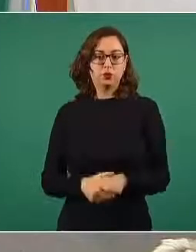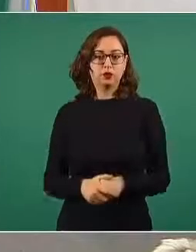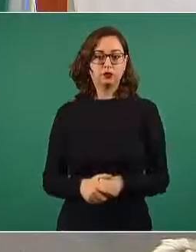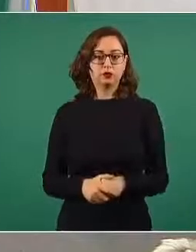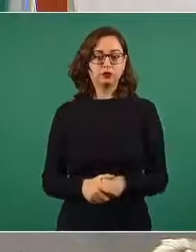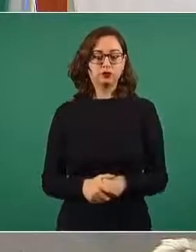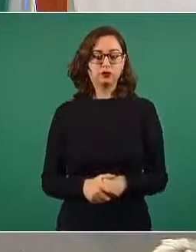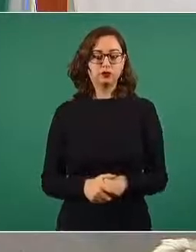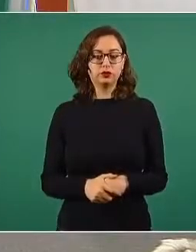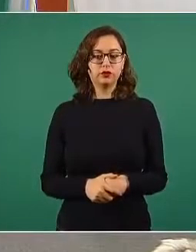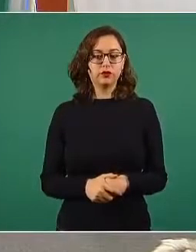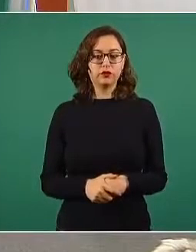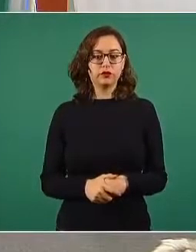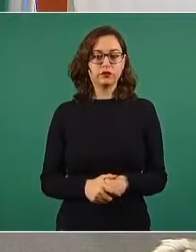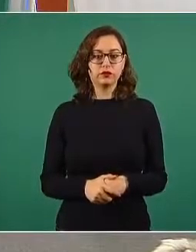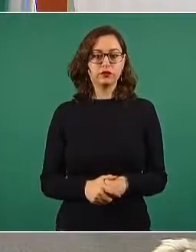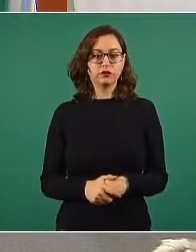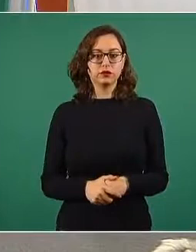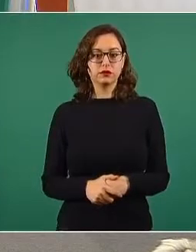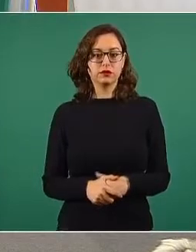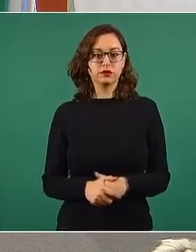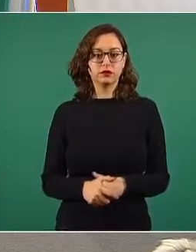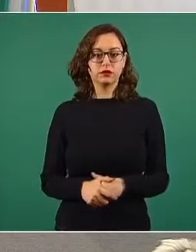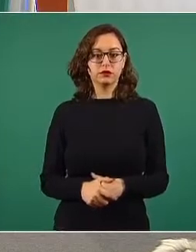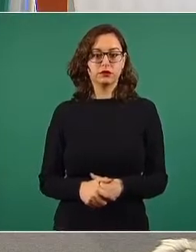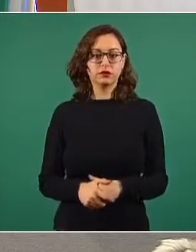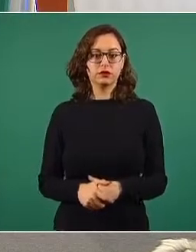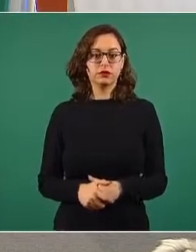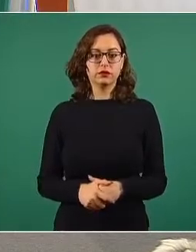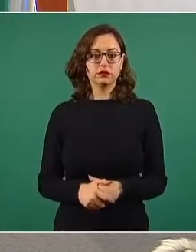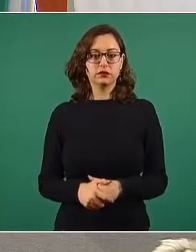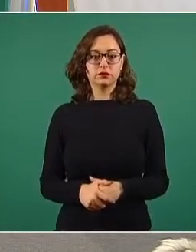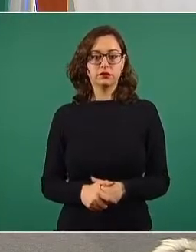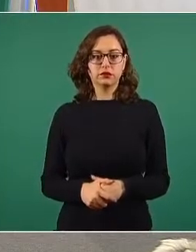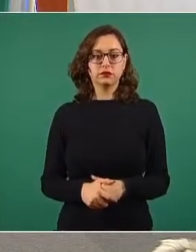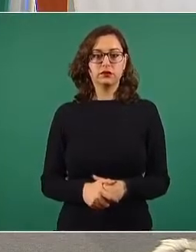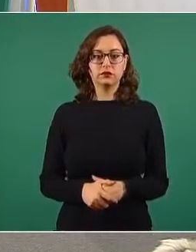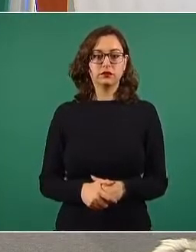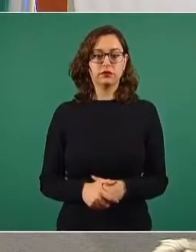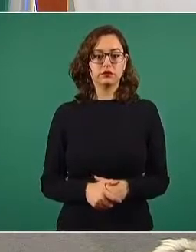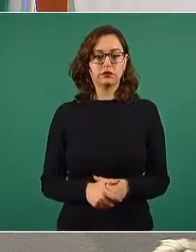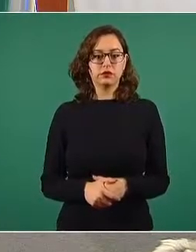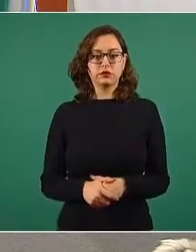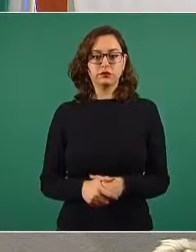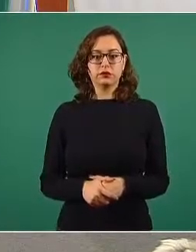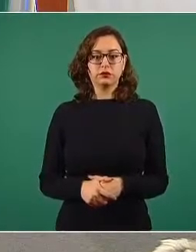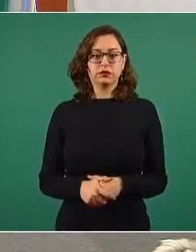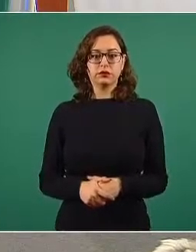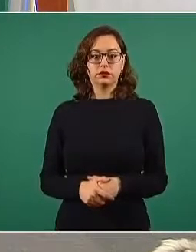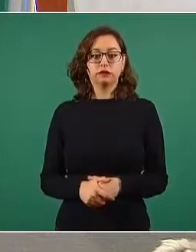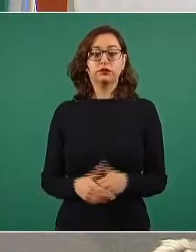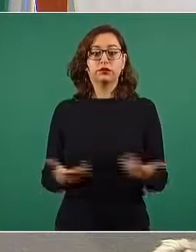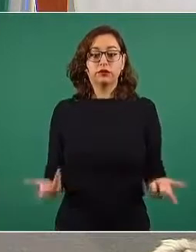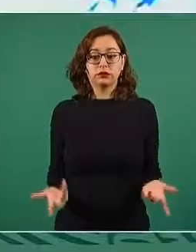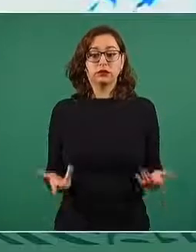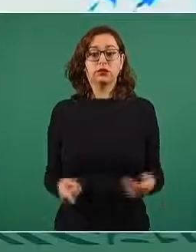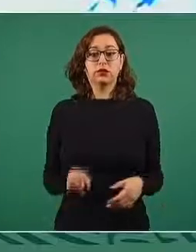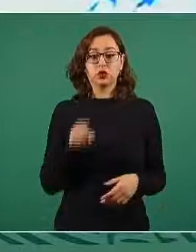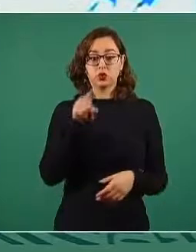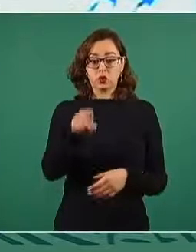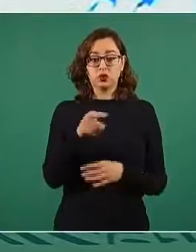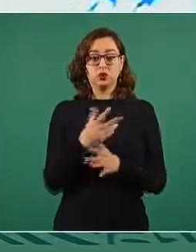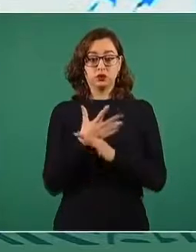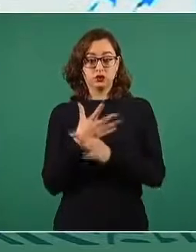El ramal que mencionas es un ramal de Estación